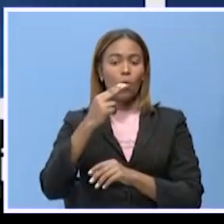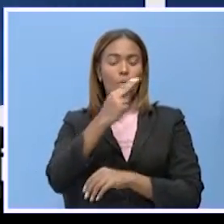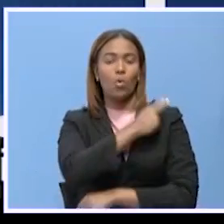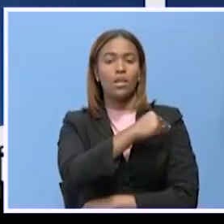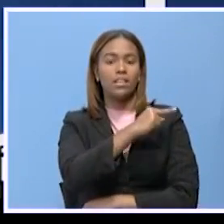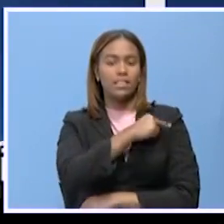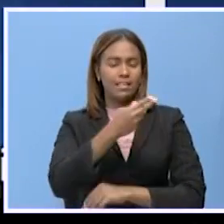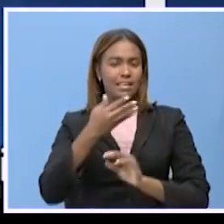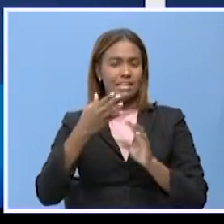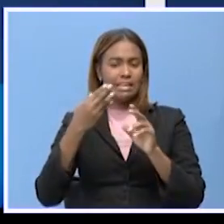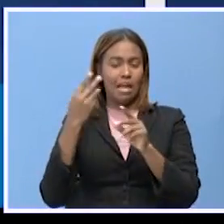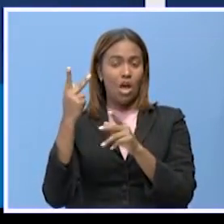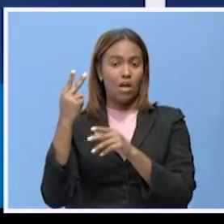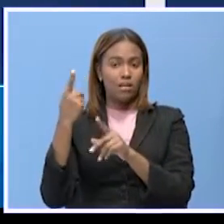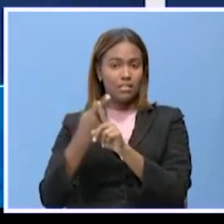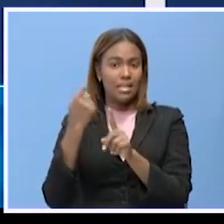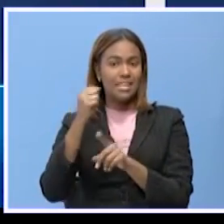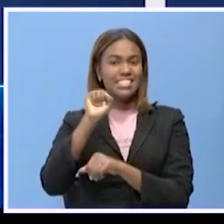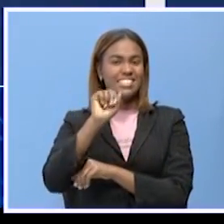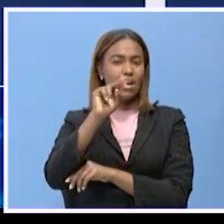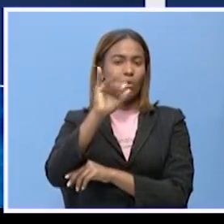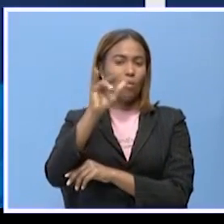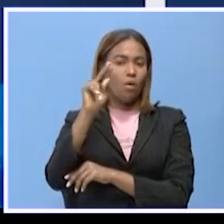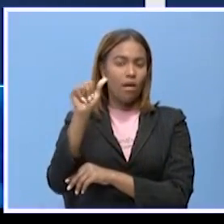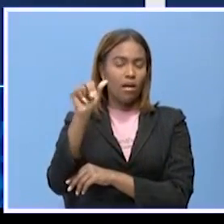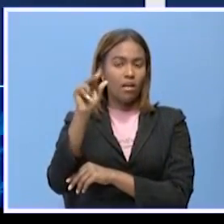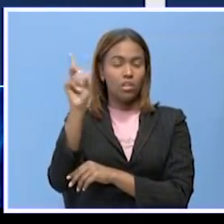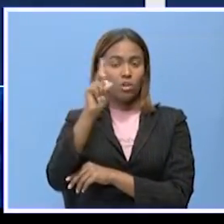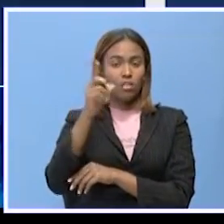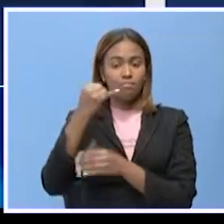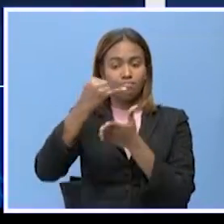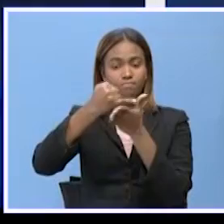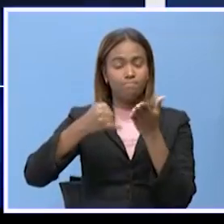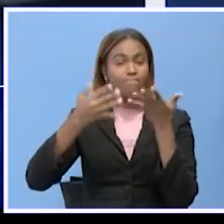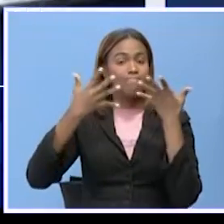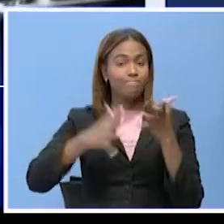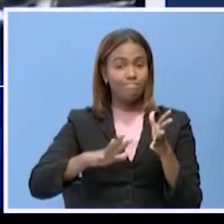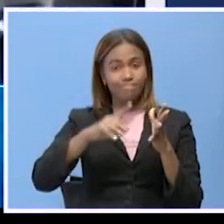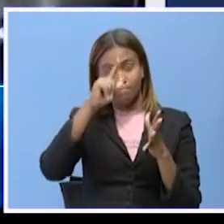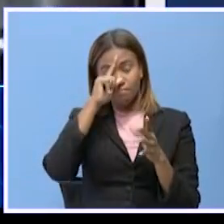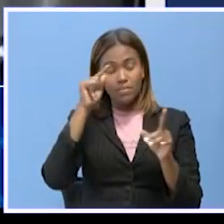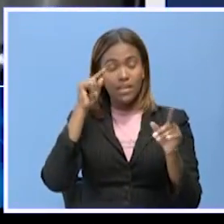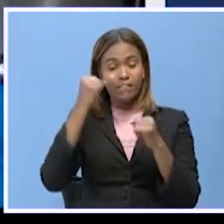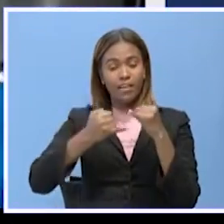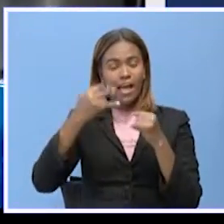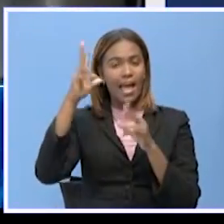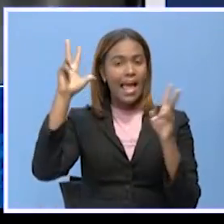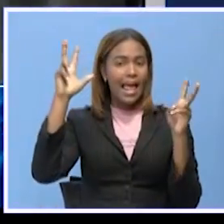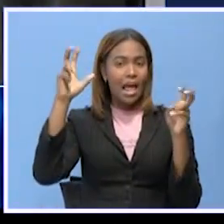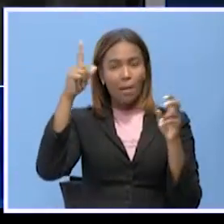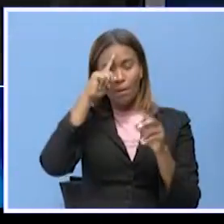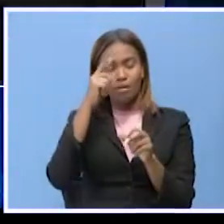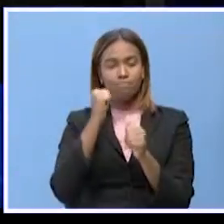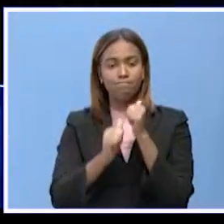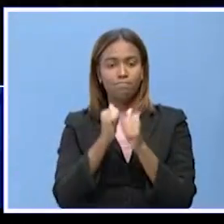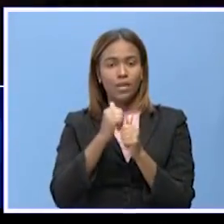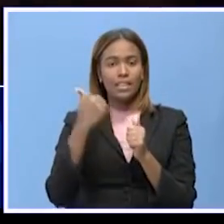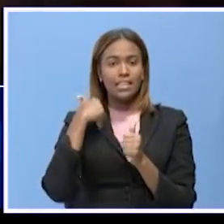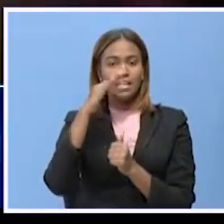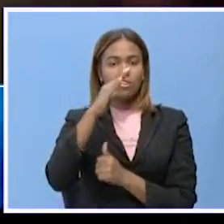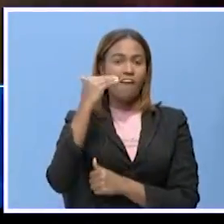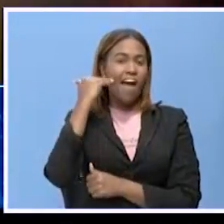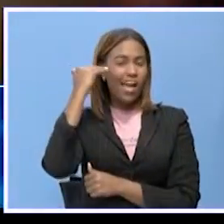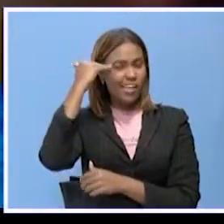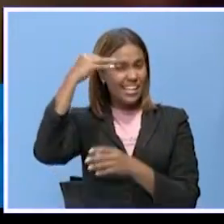cuidados intensivos de un hospital de San Juan, donde fue intervenido quirúrgicamente a finales de enero por complicaciones en el